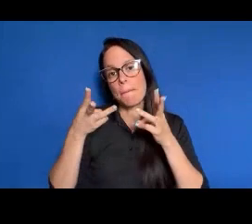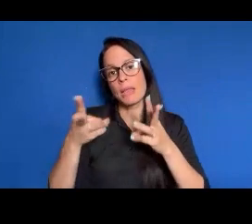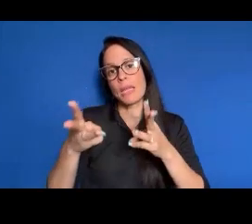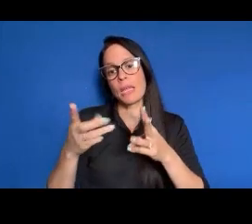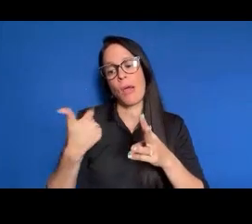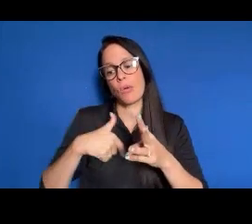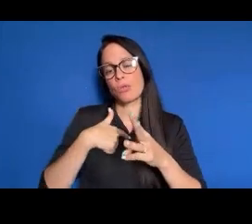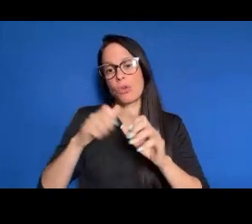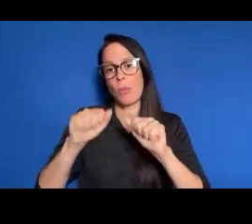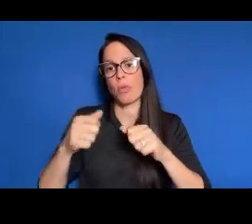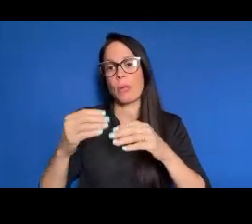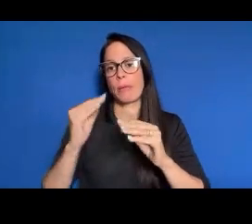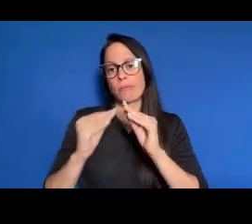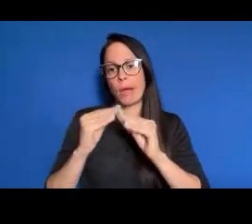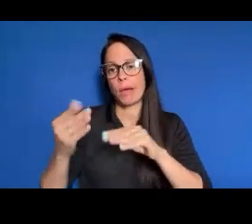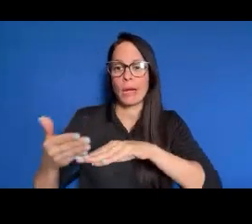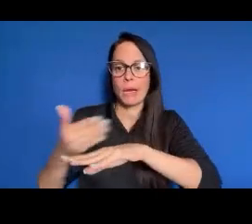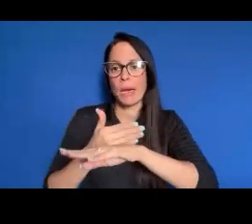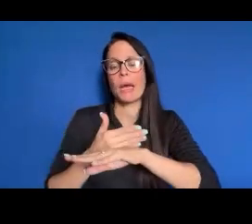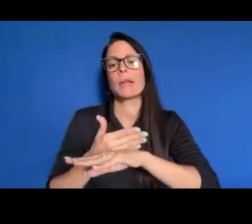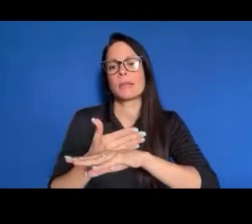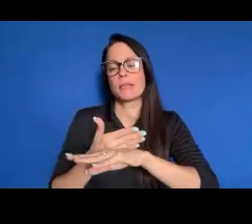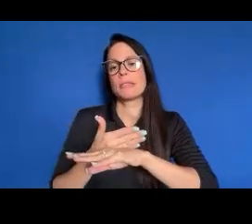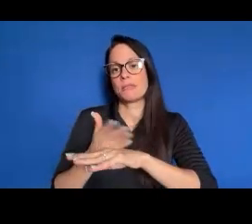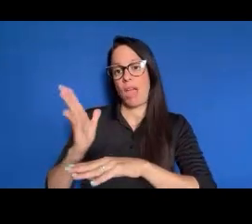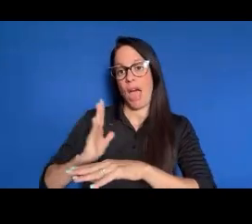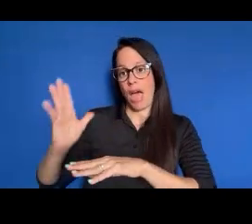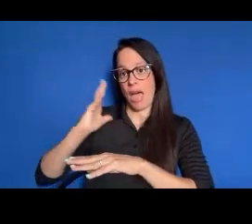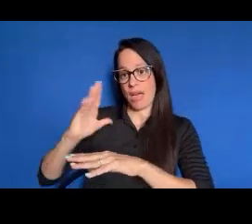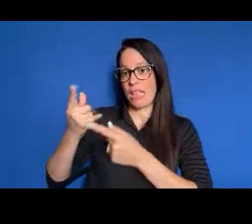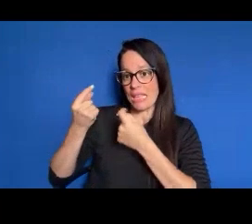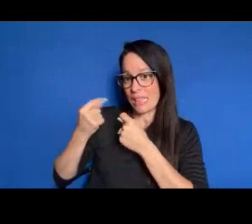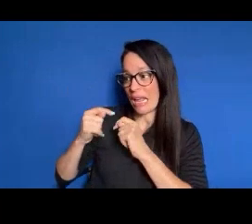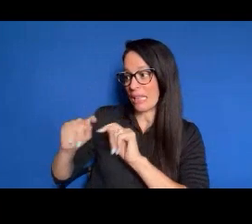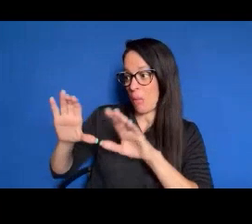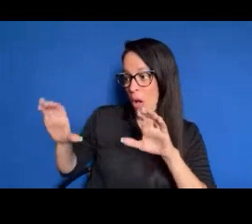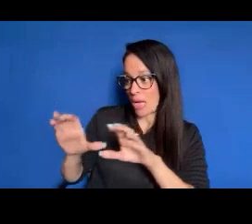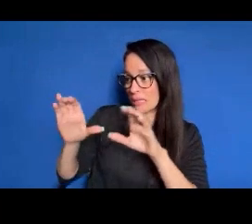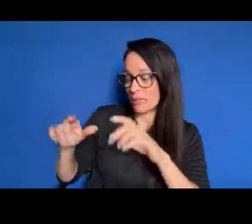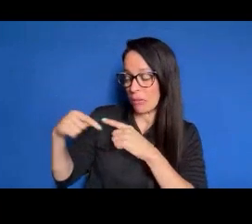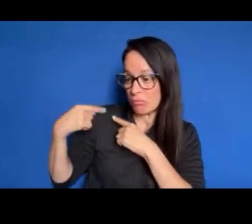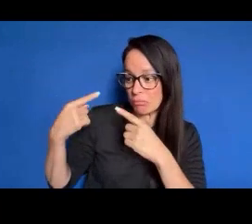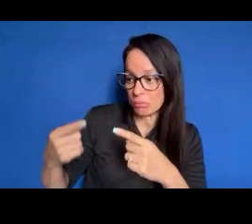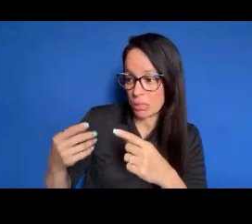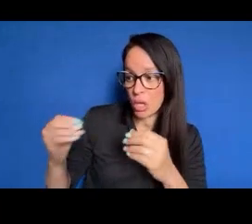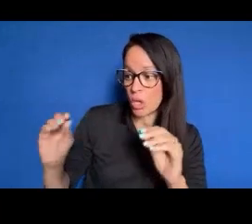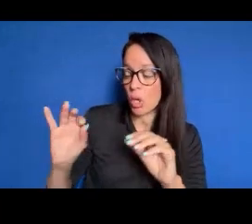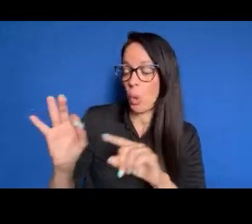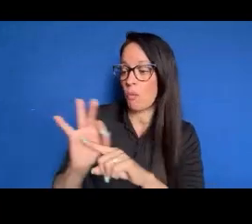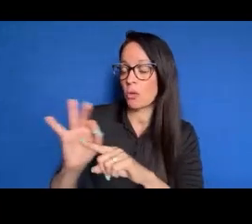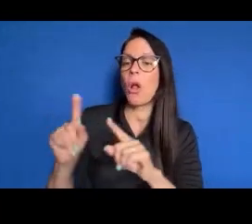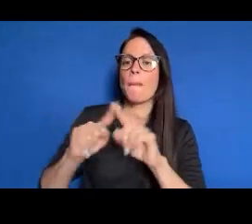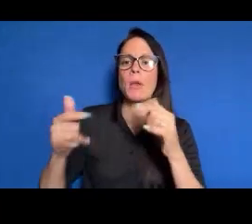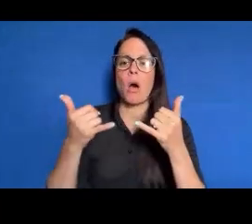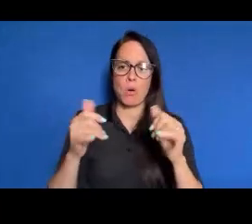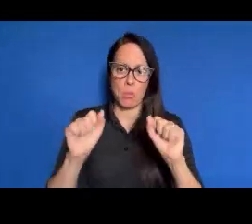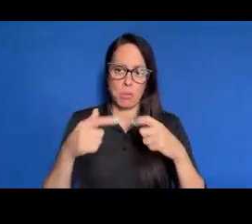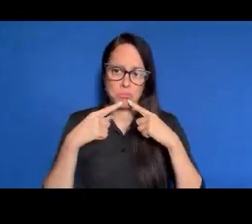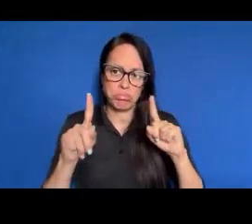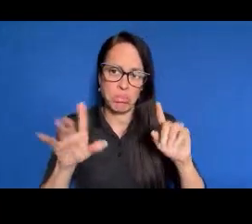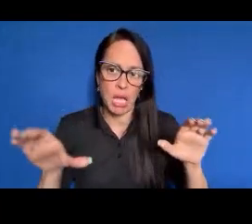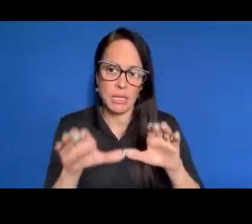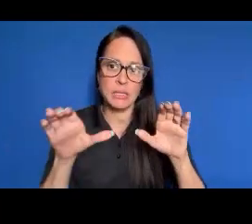alguna iniciativa que se estuvo haciendo en algún momento, y que las convocatorias vayan dirigidas, un porcentaje alto de esas convocatorias